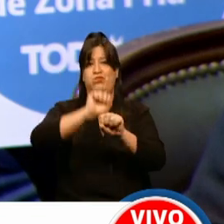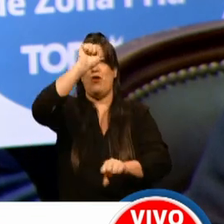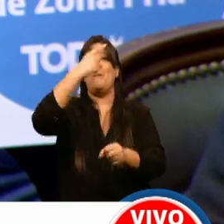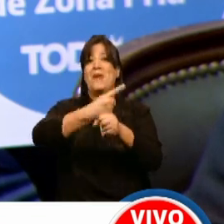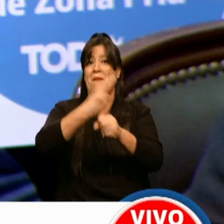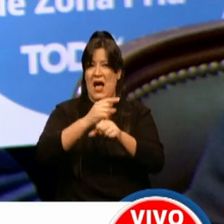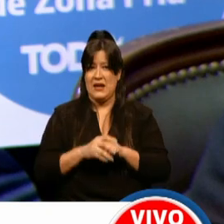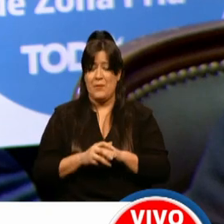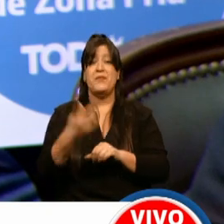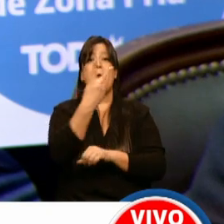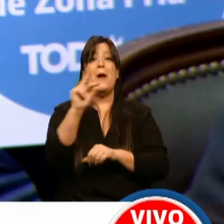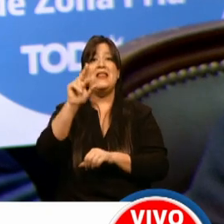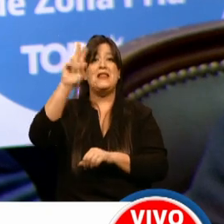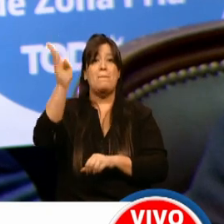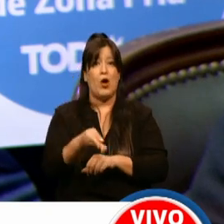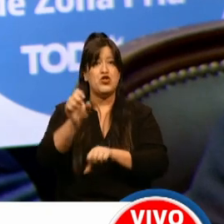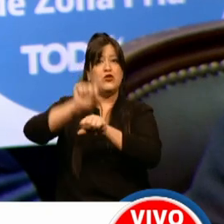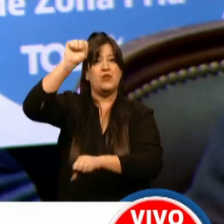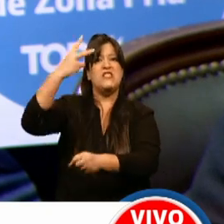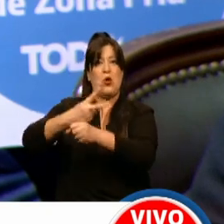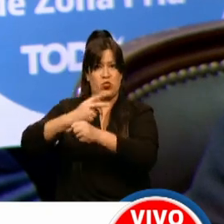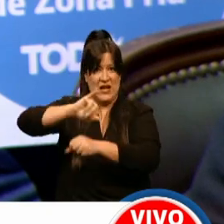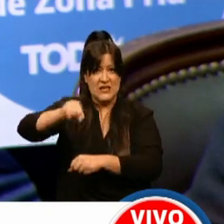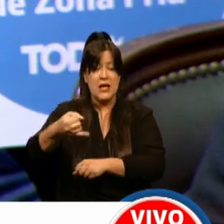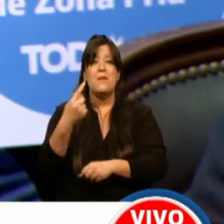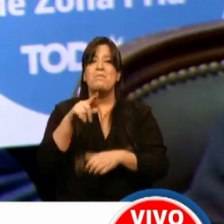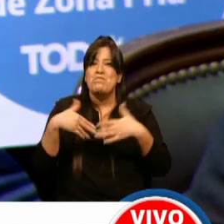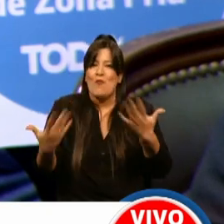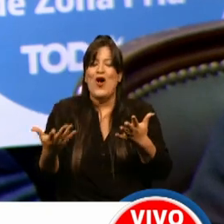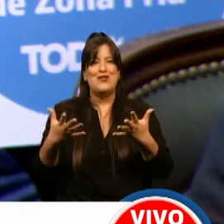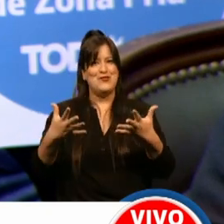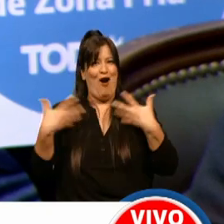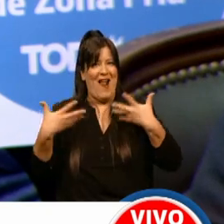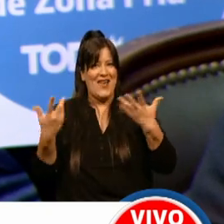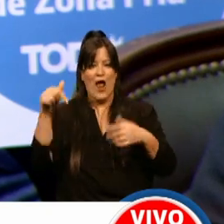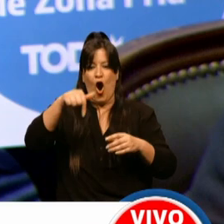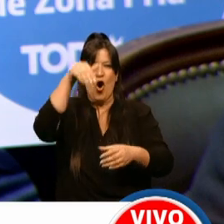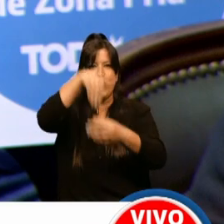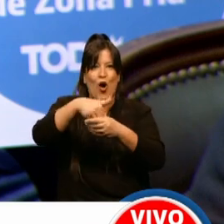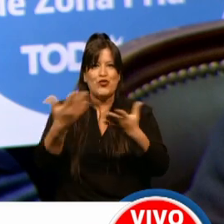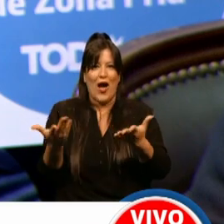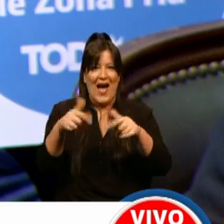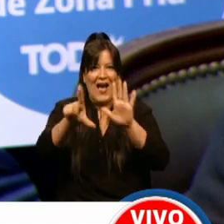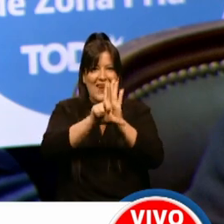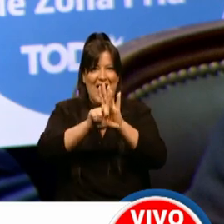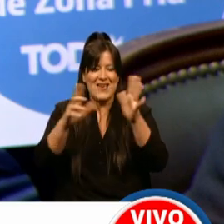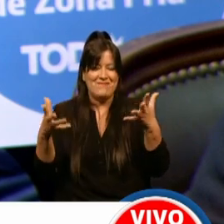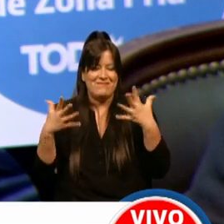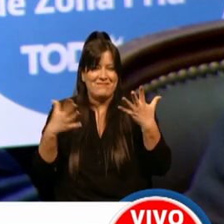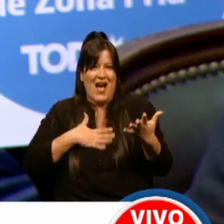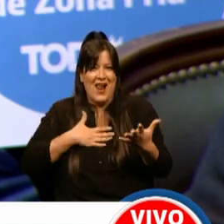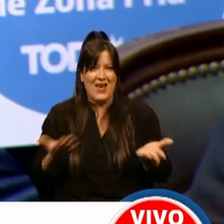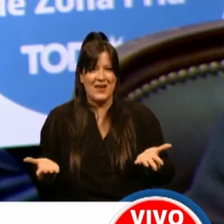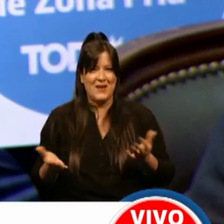que 20% la secundaria por eso la alegría de que estemos votando hoy esta ley